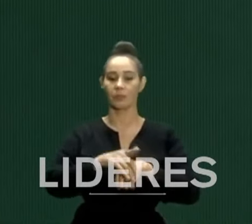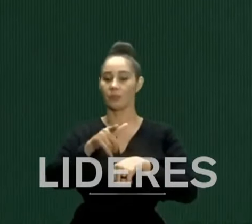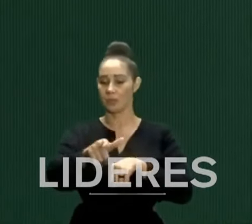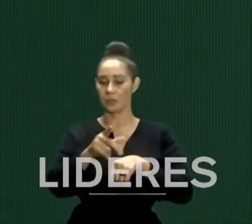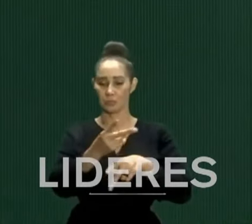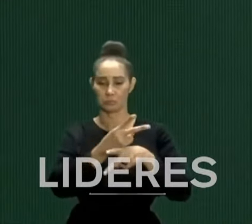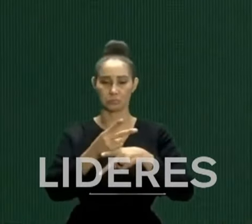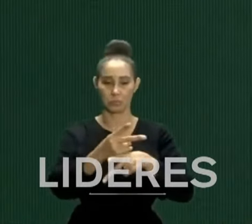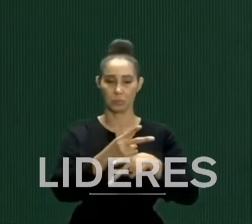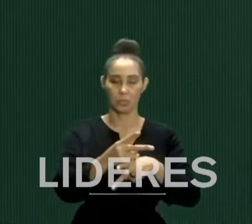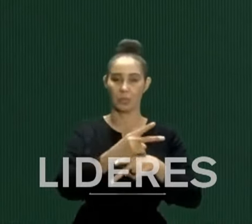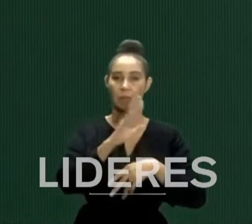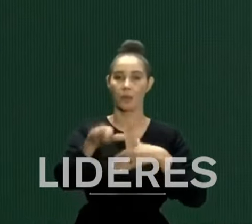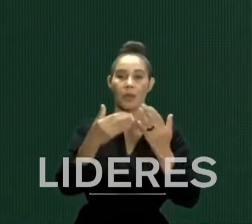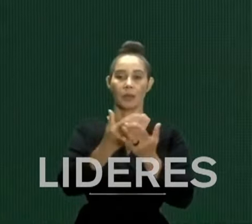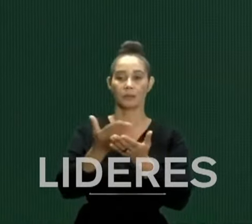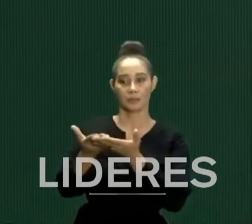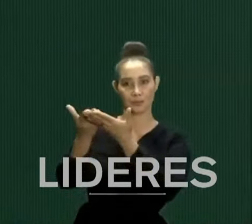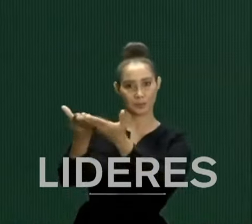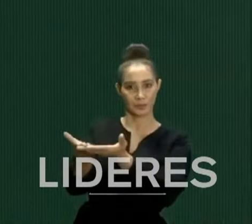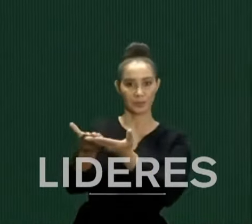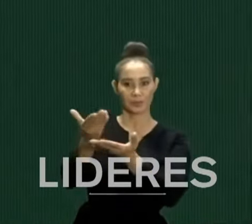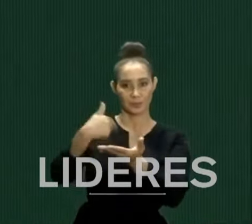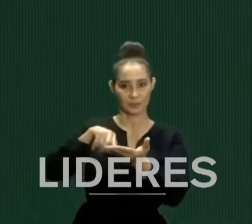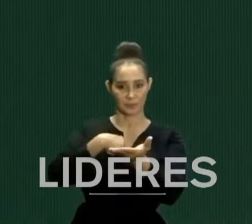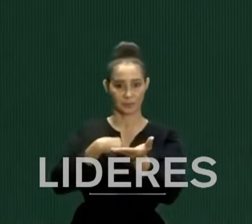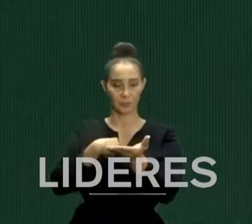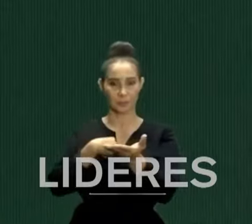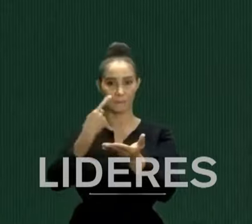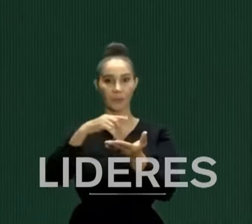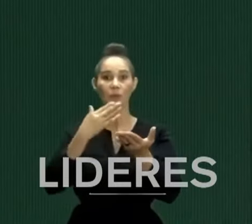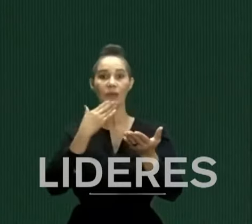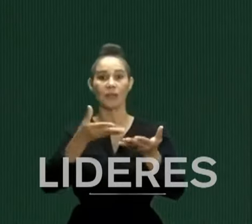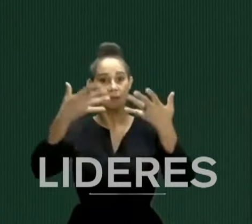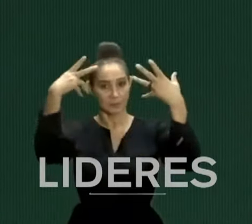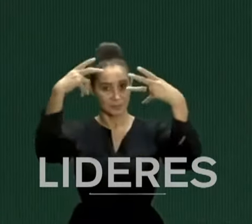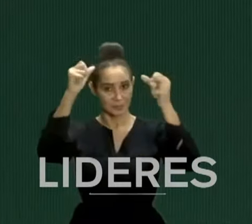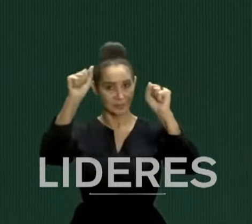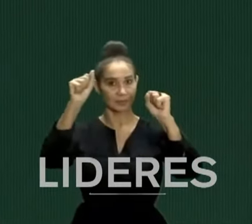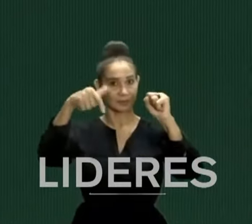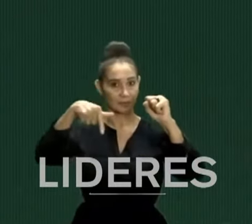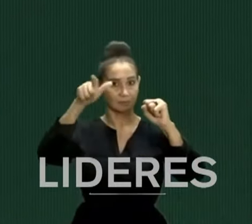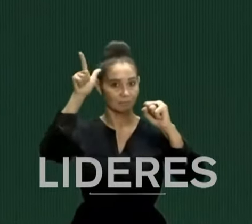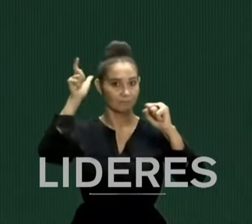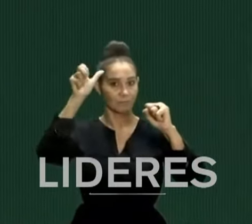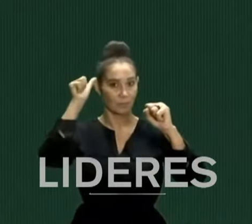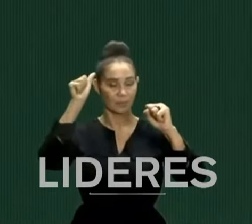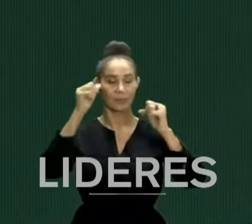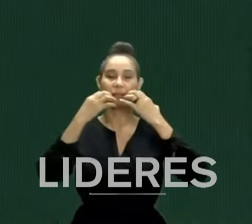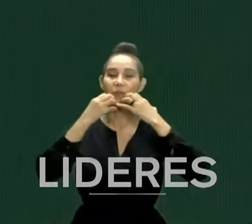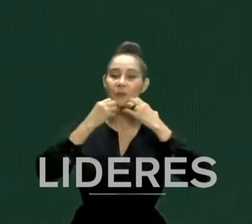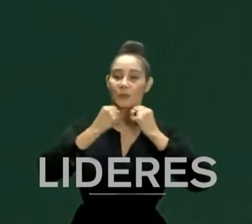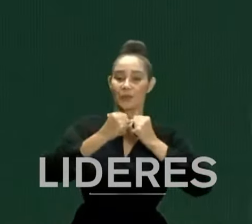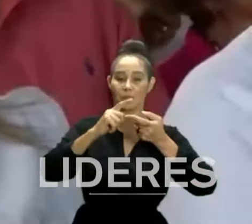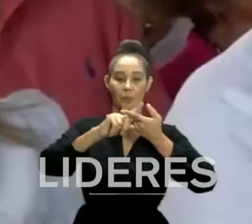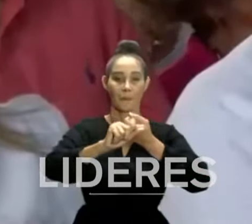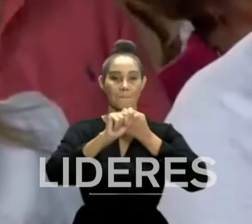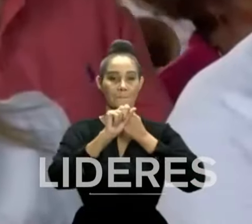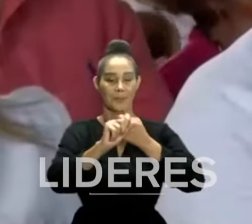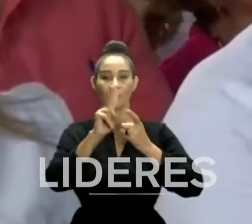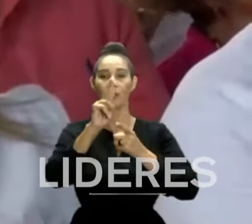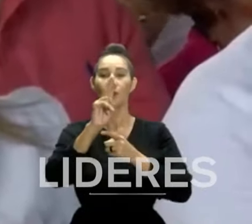hizo hasta que nos lo entregó de vuelta. Pero gracias al presidente de la República y a nuestros queridos amigos de